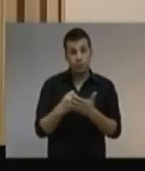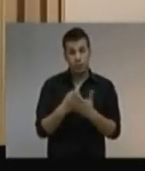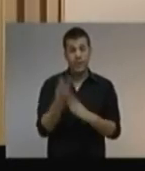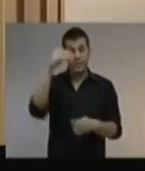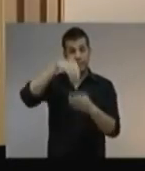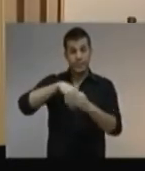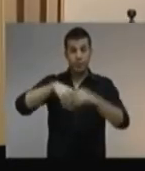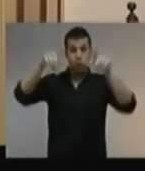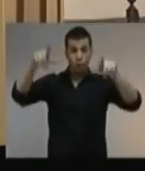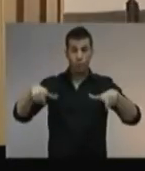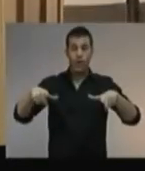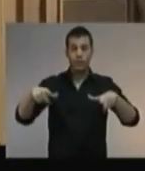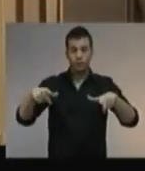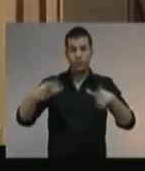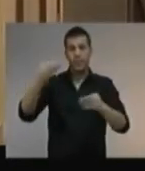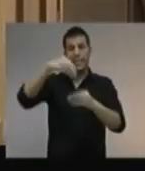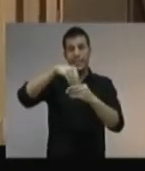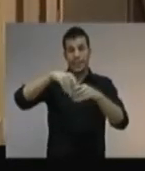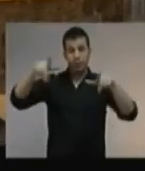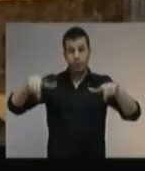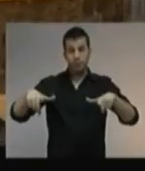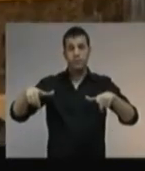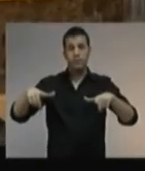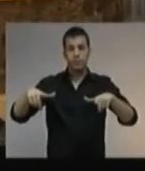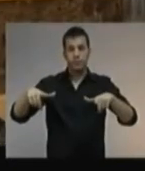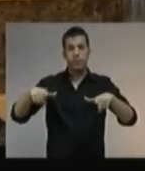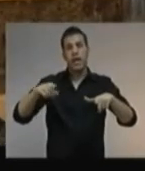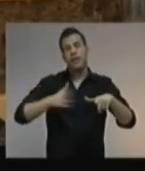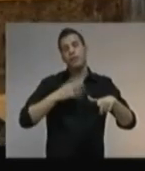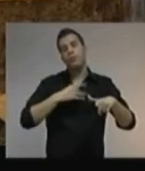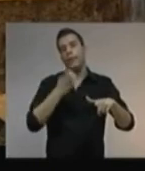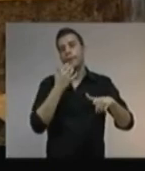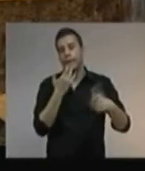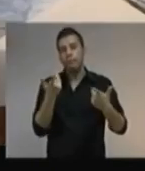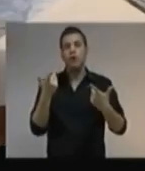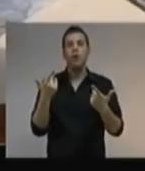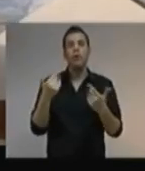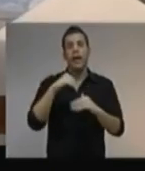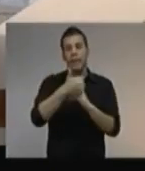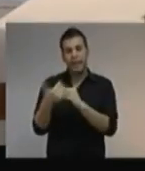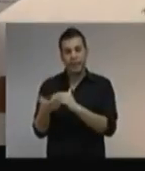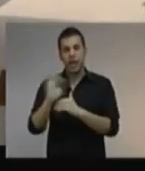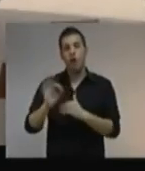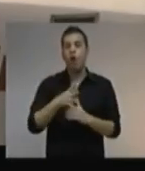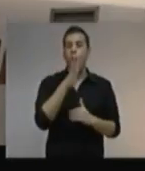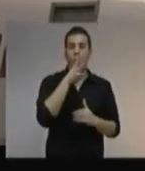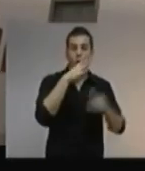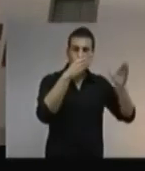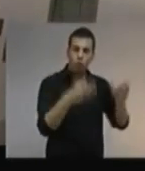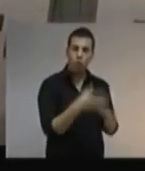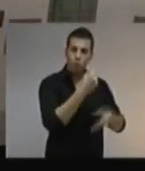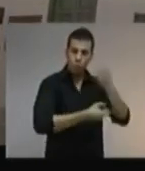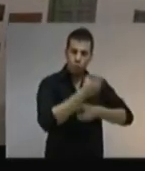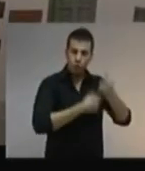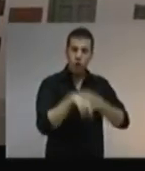interior donde había a lo mejor una panadería o un pozo donde los habitantes de